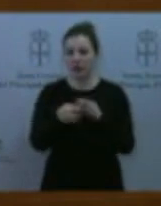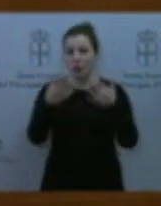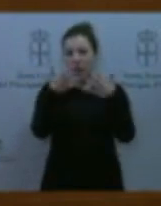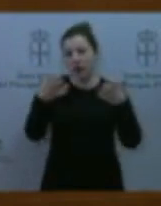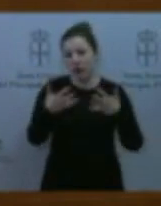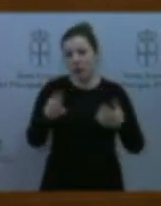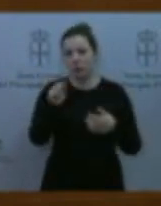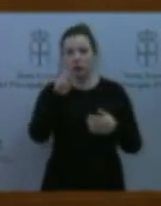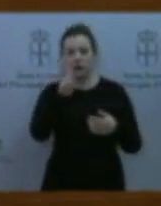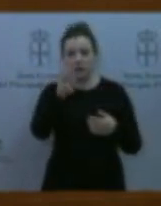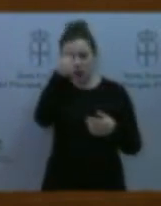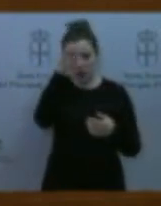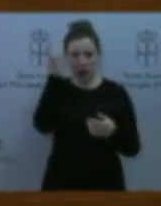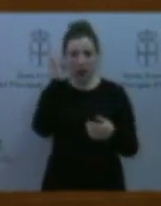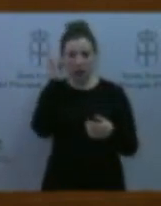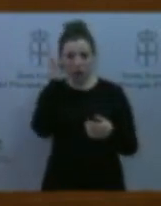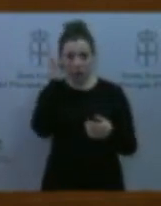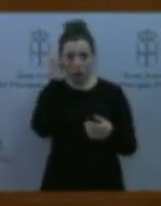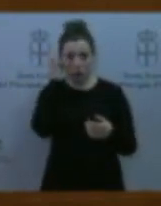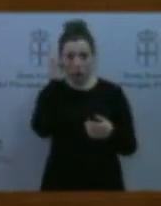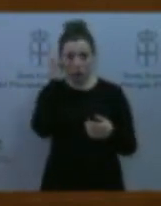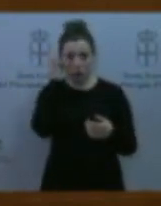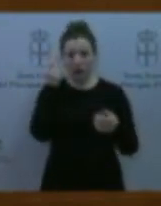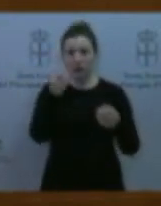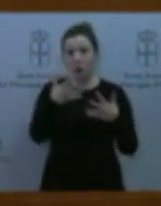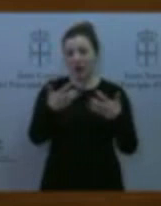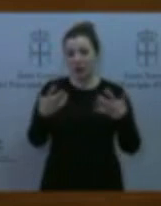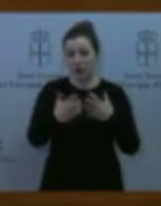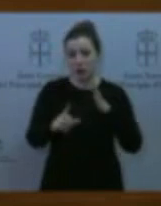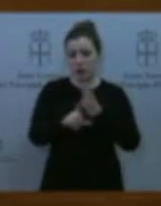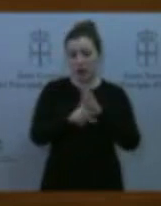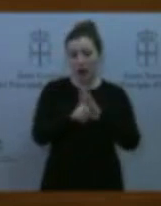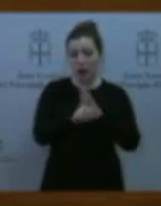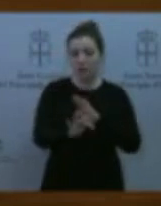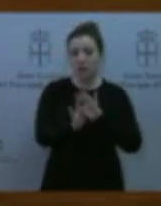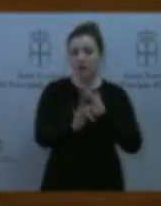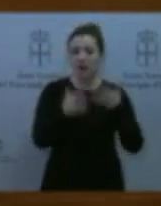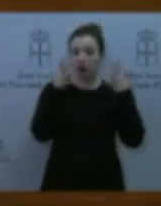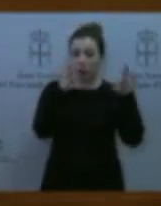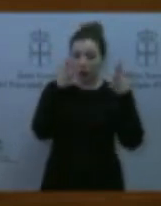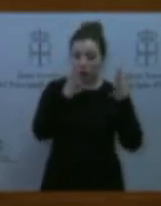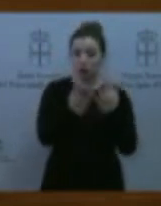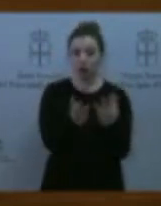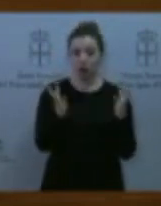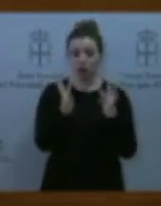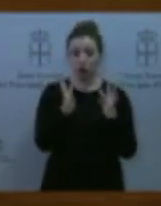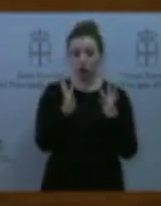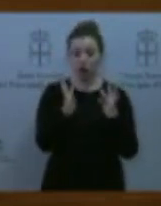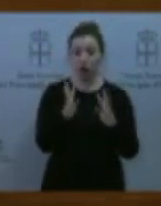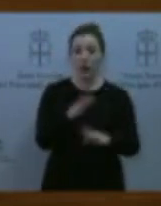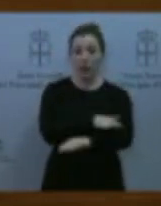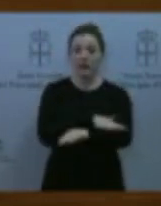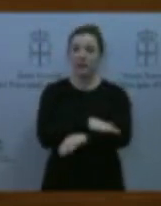los textos legales. Y las recomendaciones del Consejo de Estado pues argumentan que su uso resulta